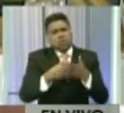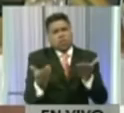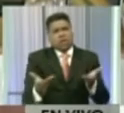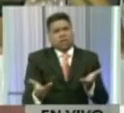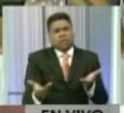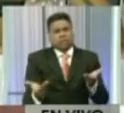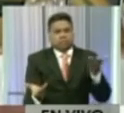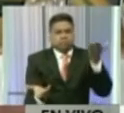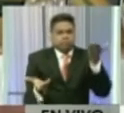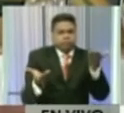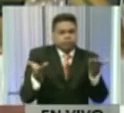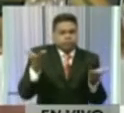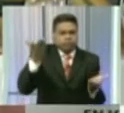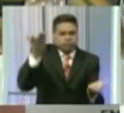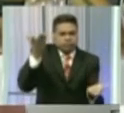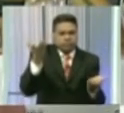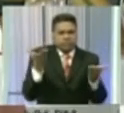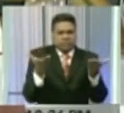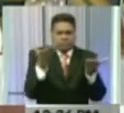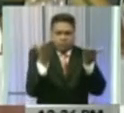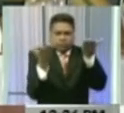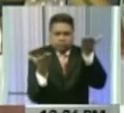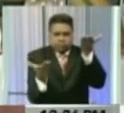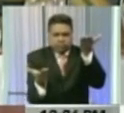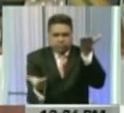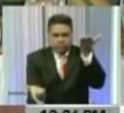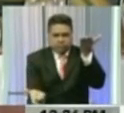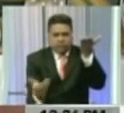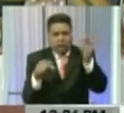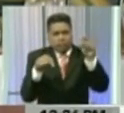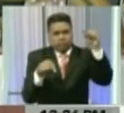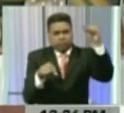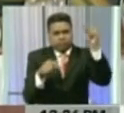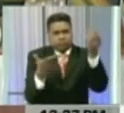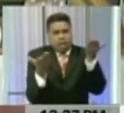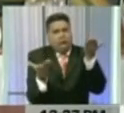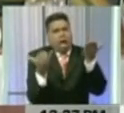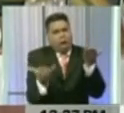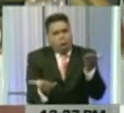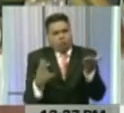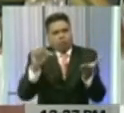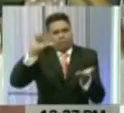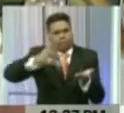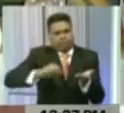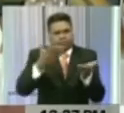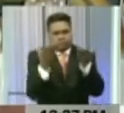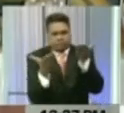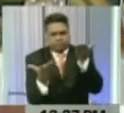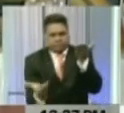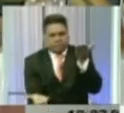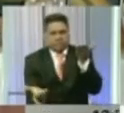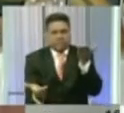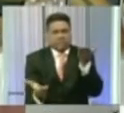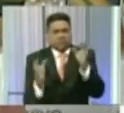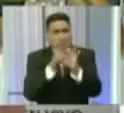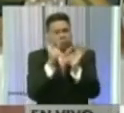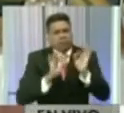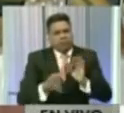Por suerte, para nosotros, Chávez hizo un gran trabajo en materia